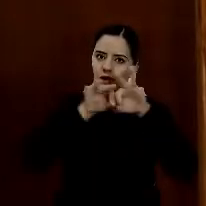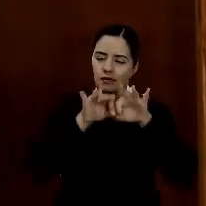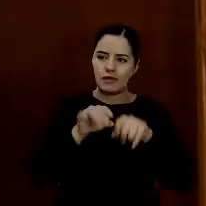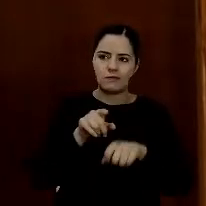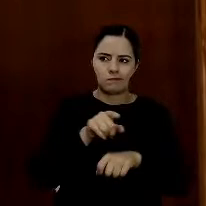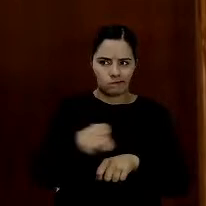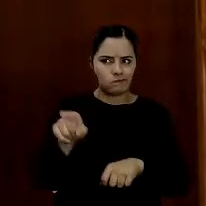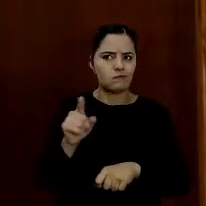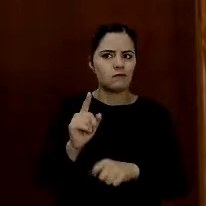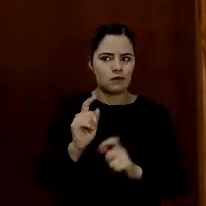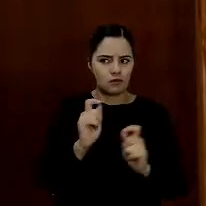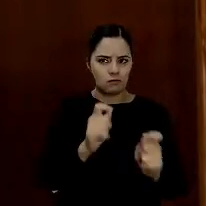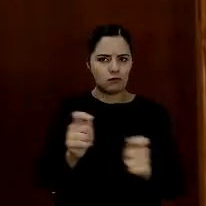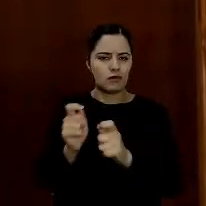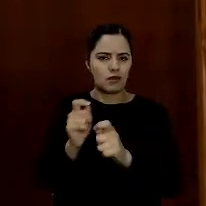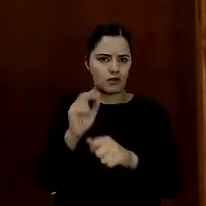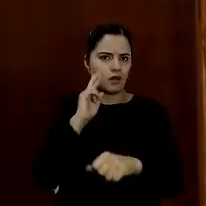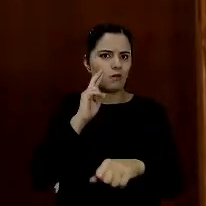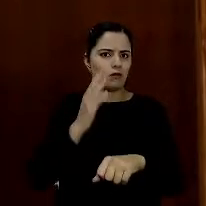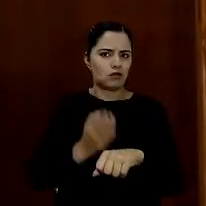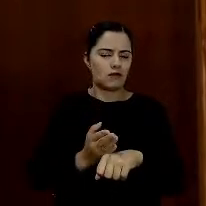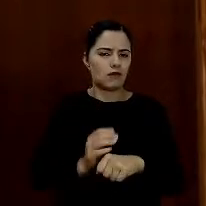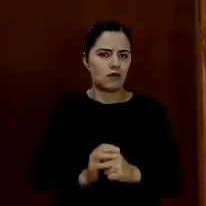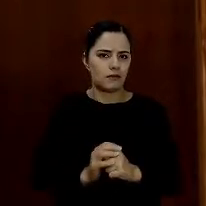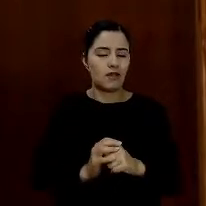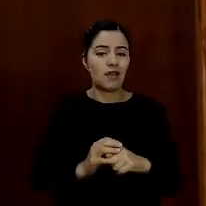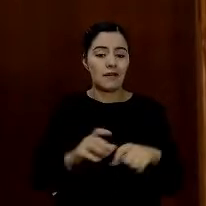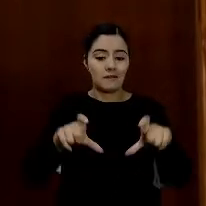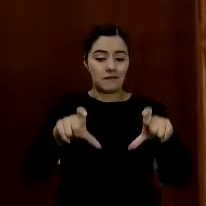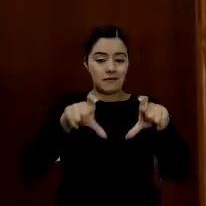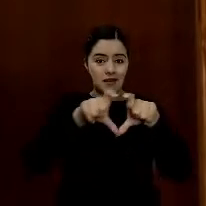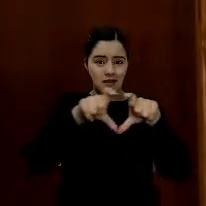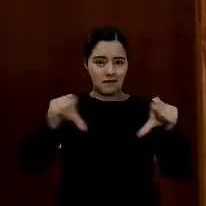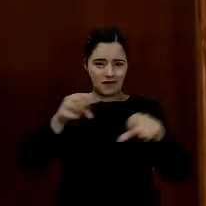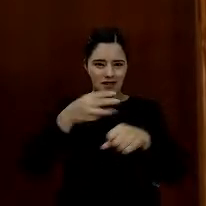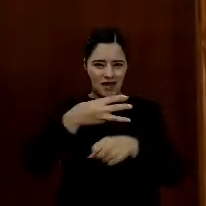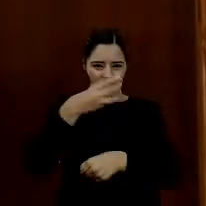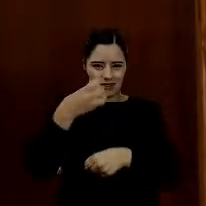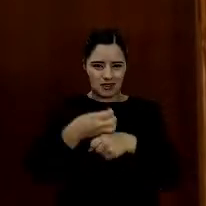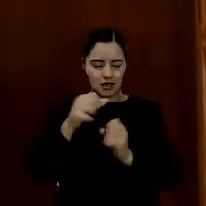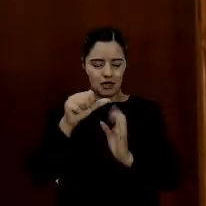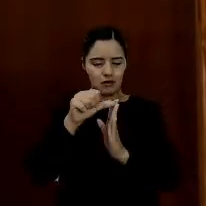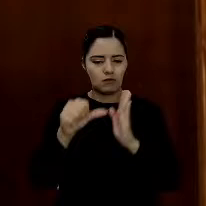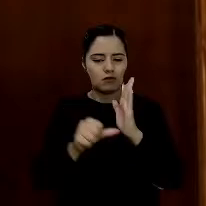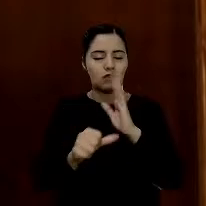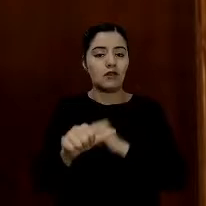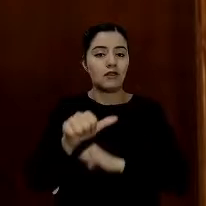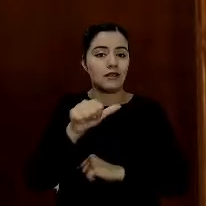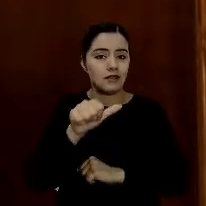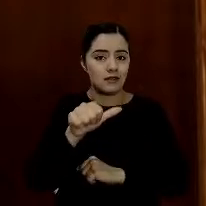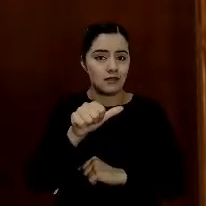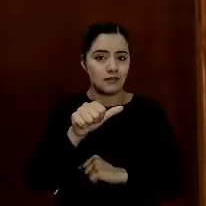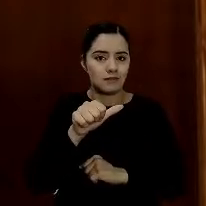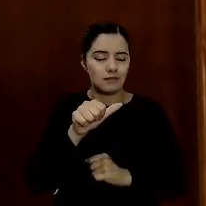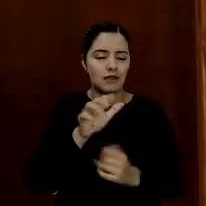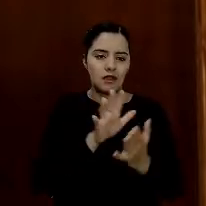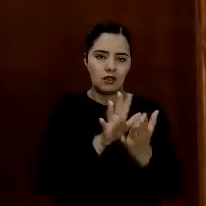responsabilidades en un tercer párrafo del artículo 16 de nuestra Carta Magna